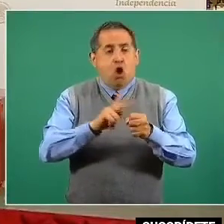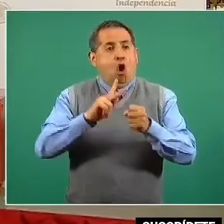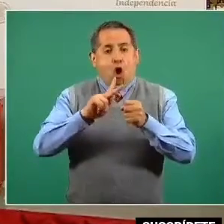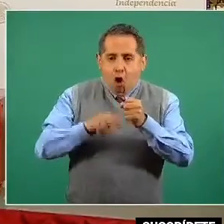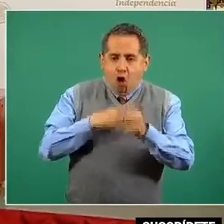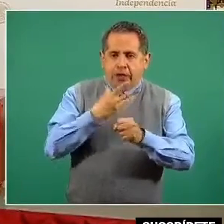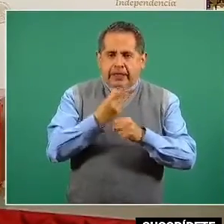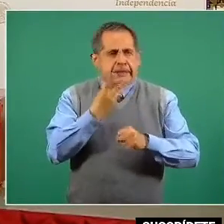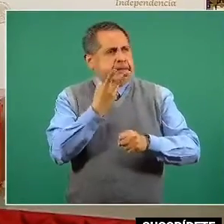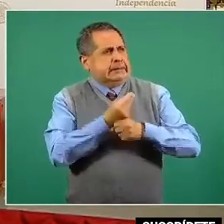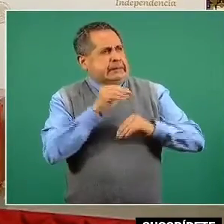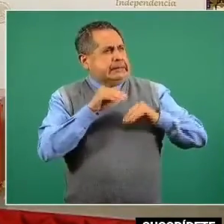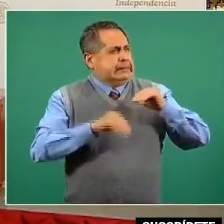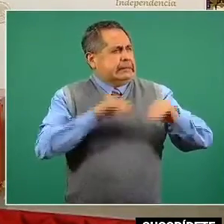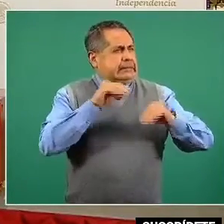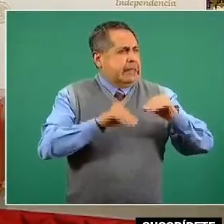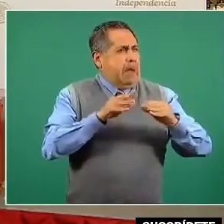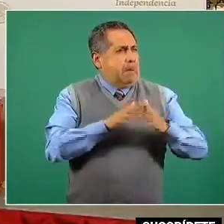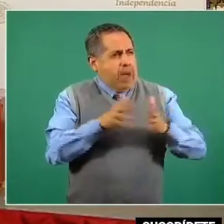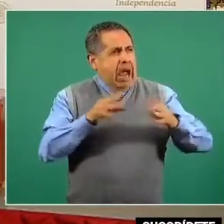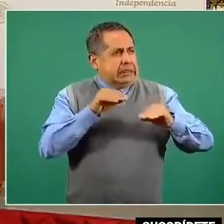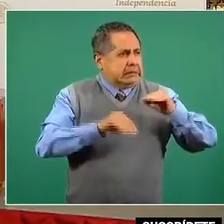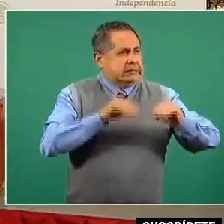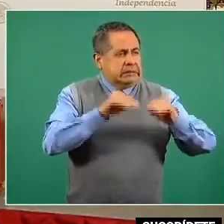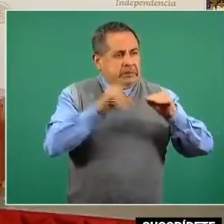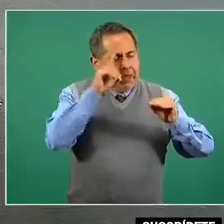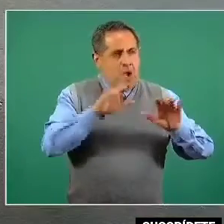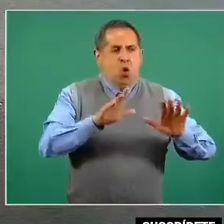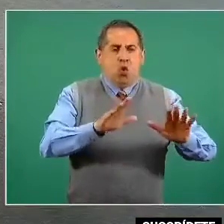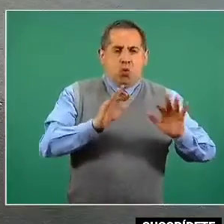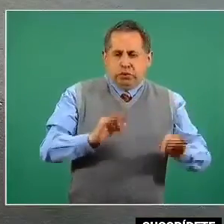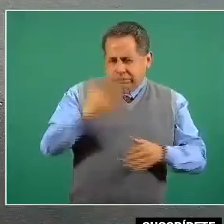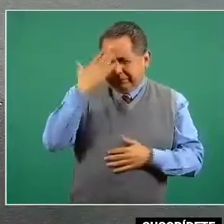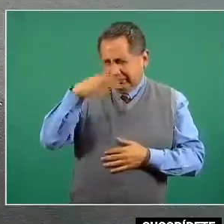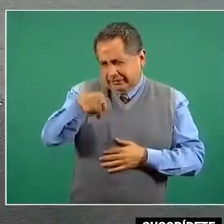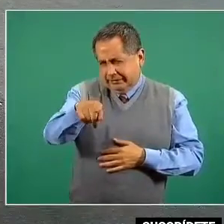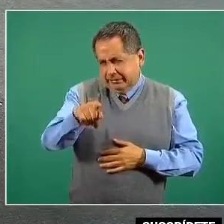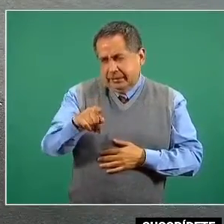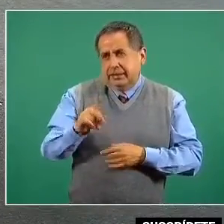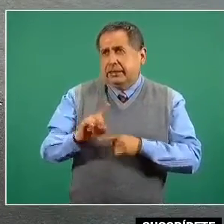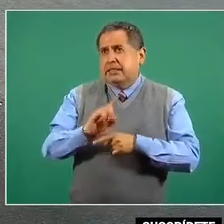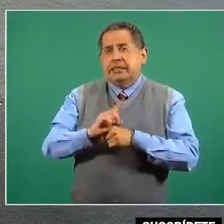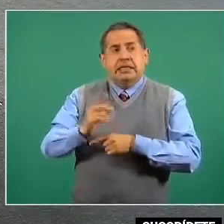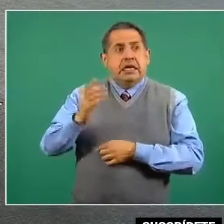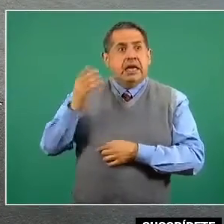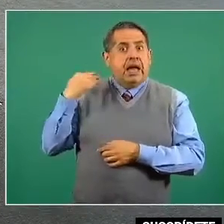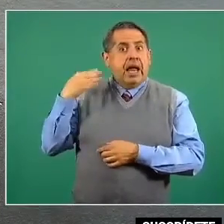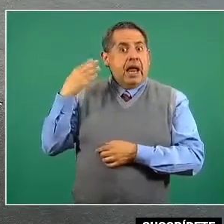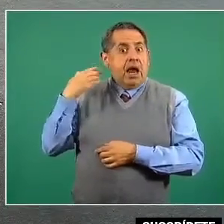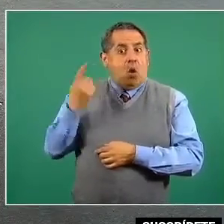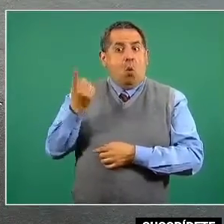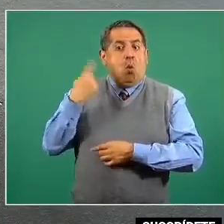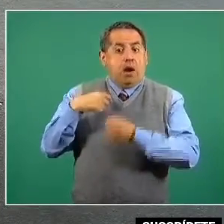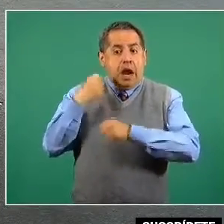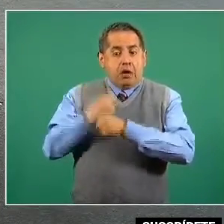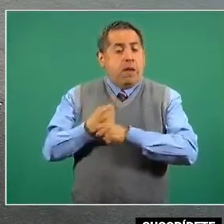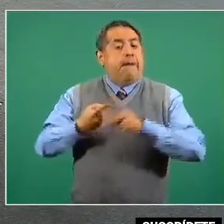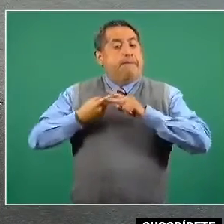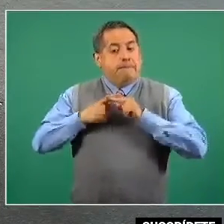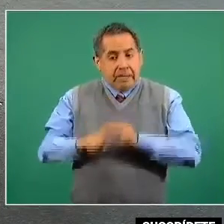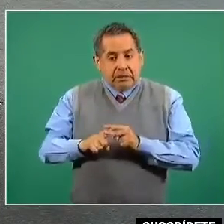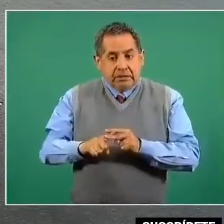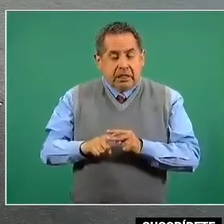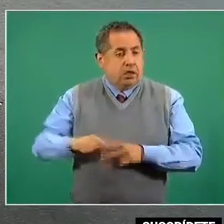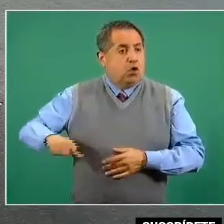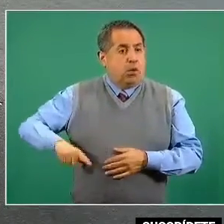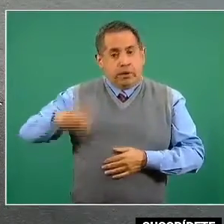objetivos fundamentales que hemos logrado hasta el momento y que nos trazamos desde enero, cuando empezó la planeación por parte